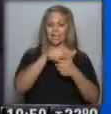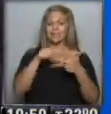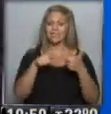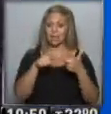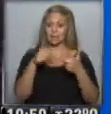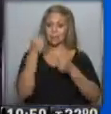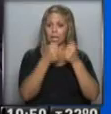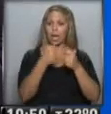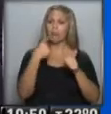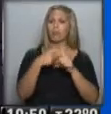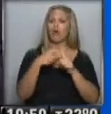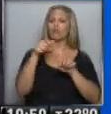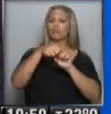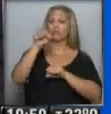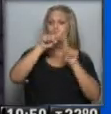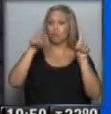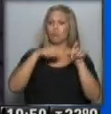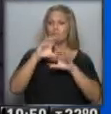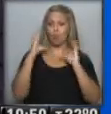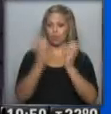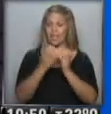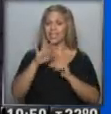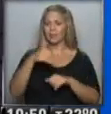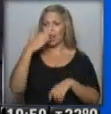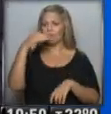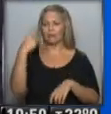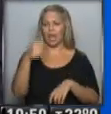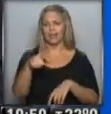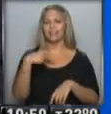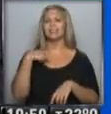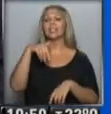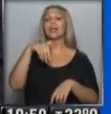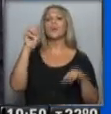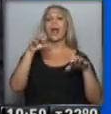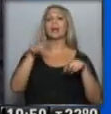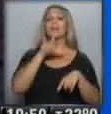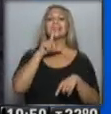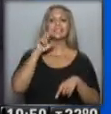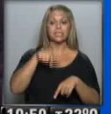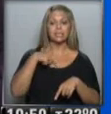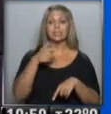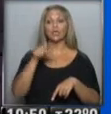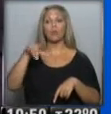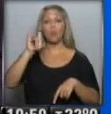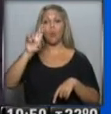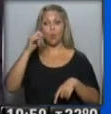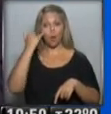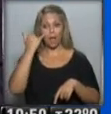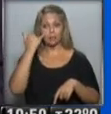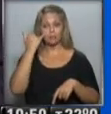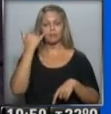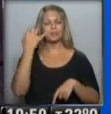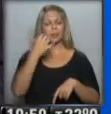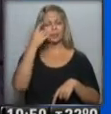la velada, la estelar, va a ser la de Maravilla Martínez frente a Martin Murray, quien analizó la pelea, dijo que seguramente el inglés se va a